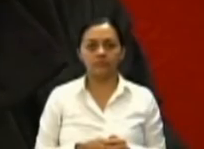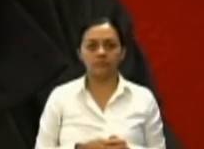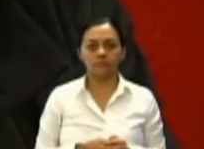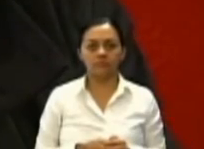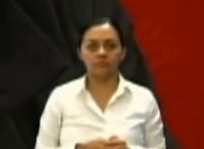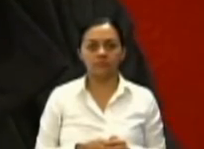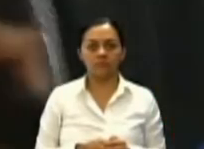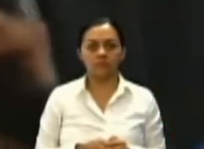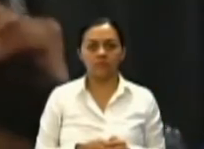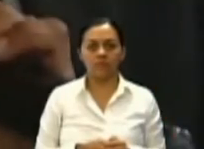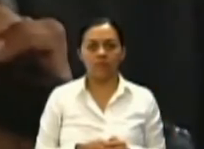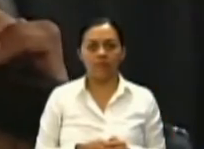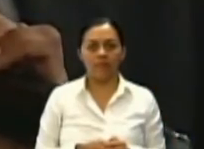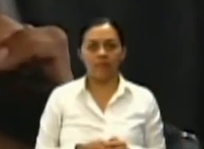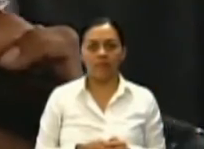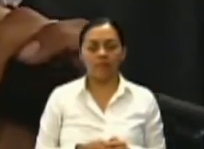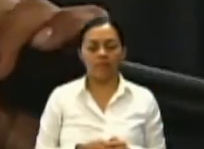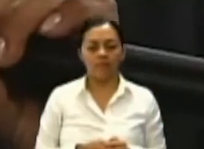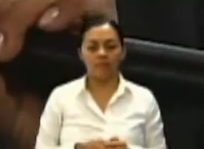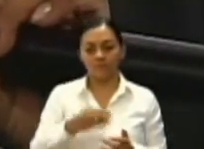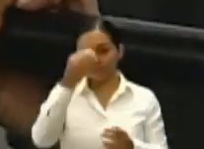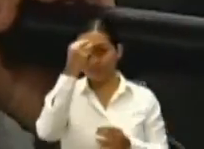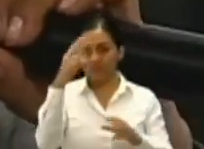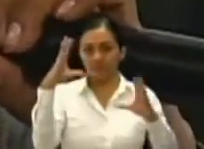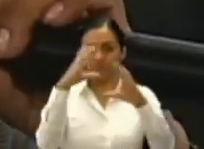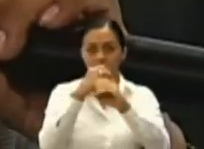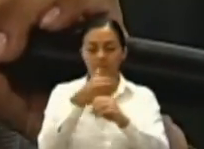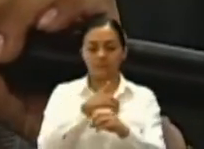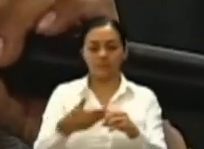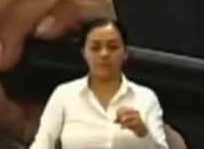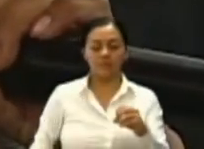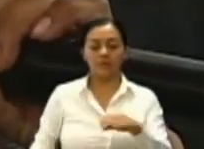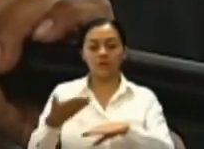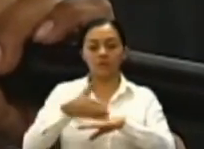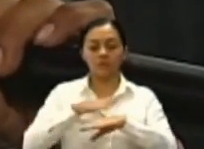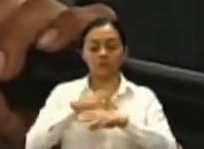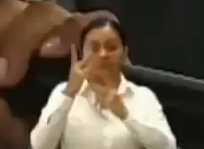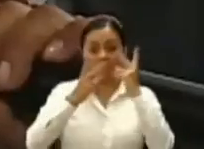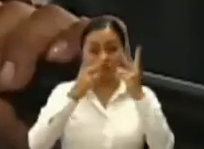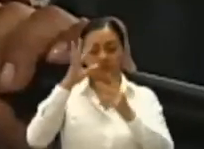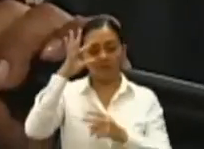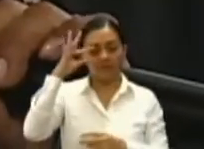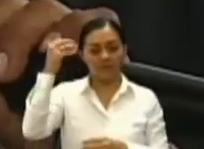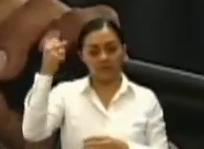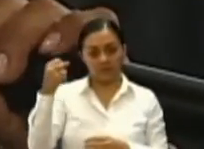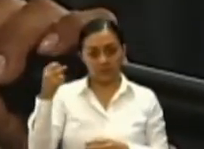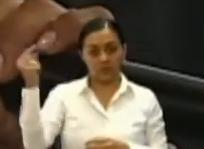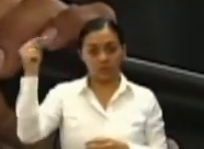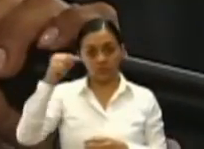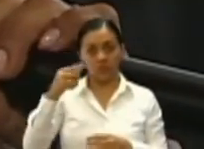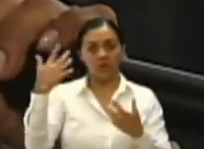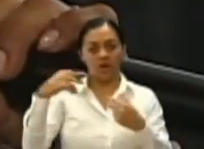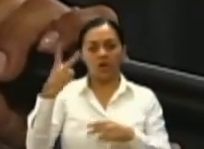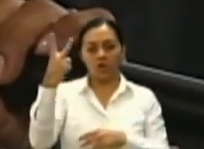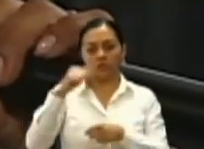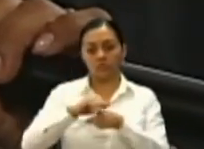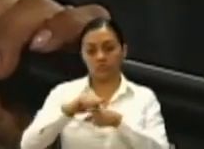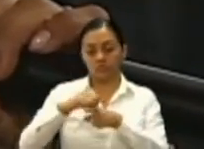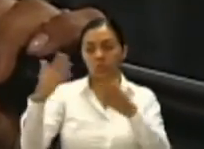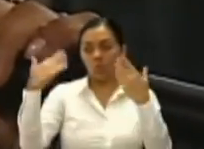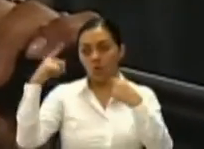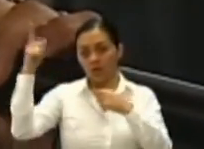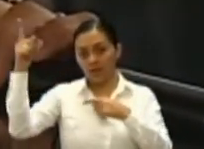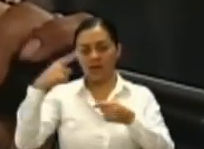señor presidente buenas noches en mi pregunta tiene que ver con la visita del papa- francisco se han realizado dos simulacros en